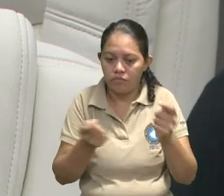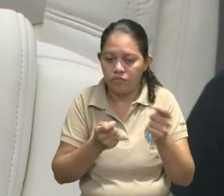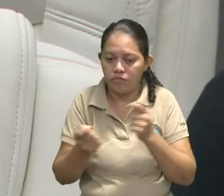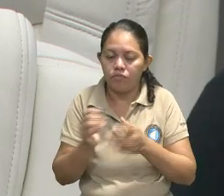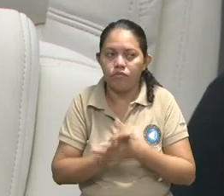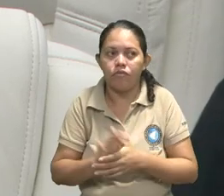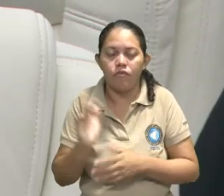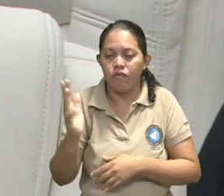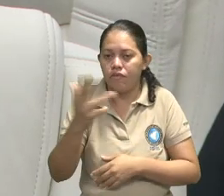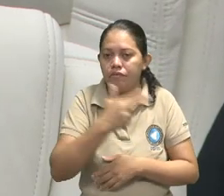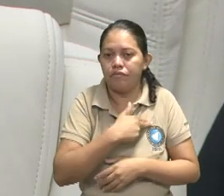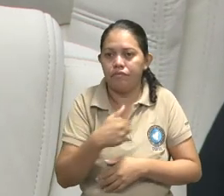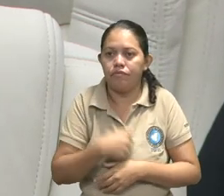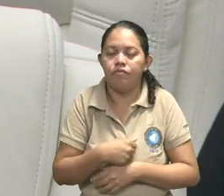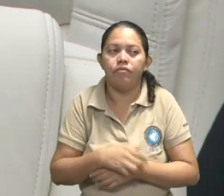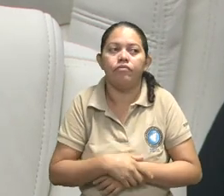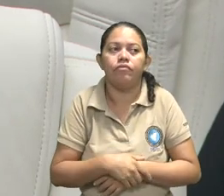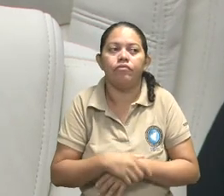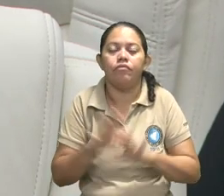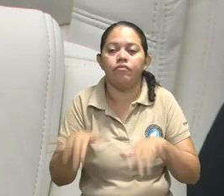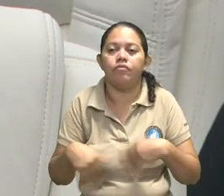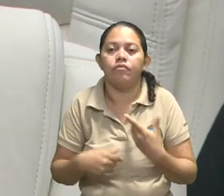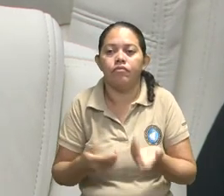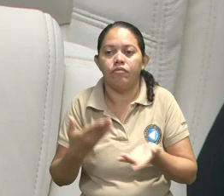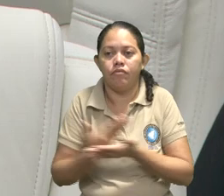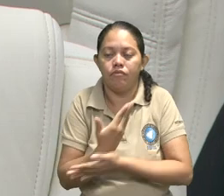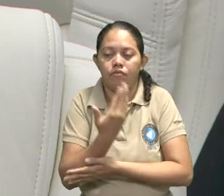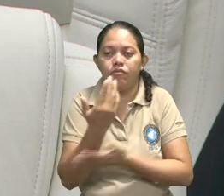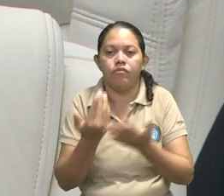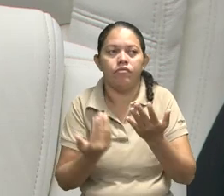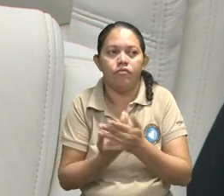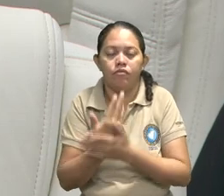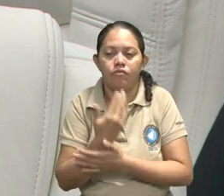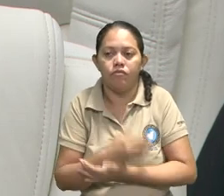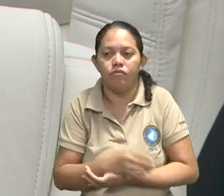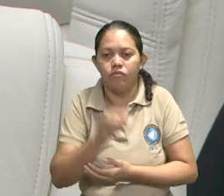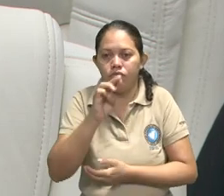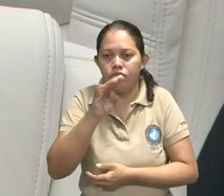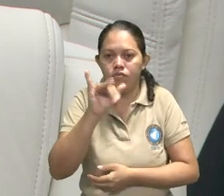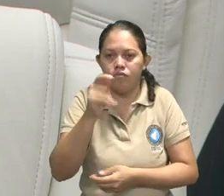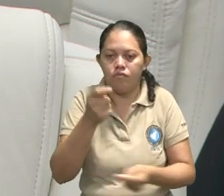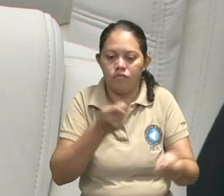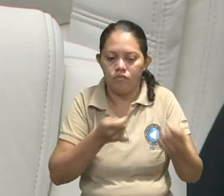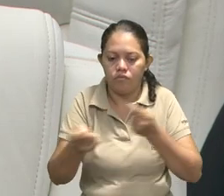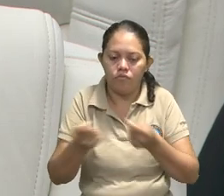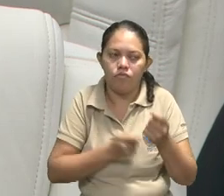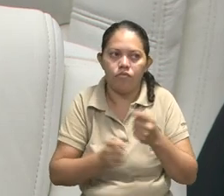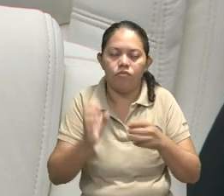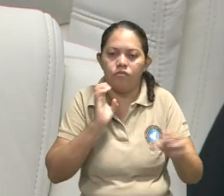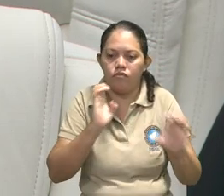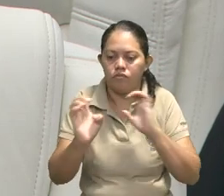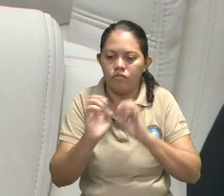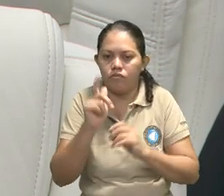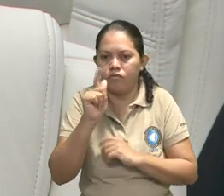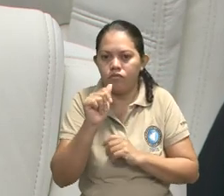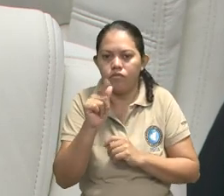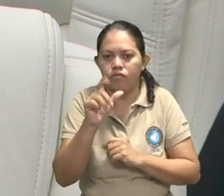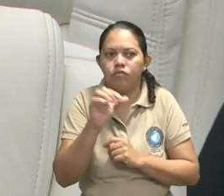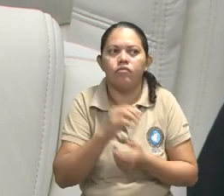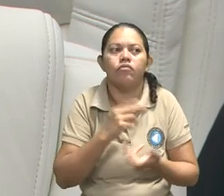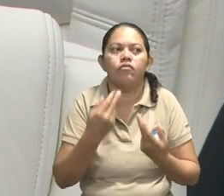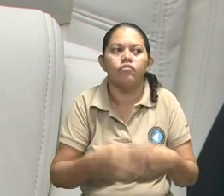seguridad de todo el sector, con la modernización del marco regulatorio de las telecomunicaciones